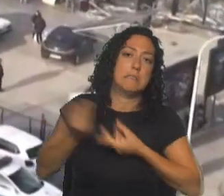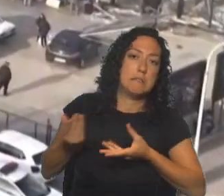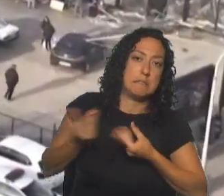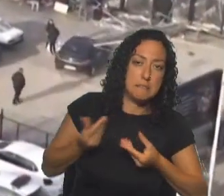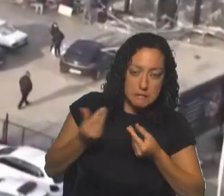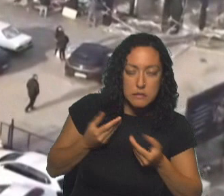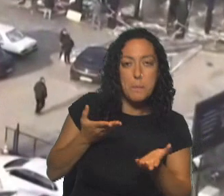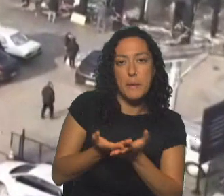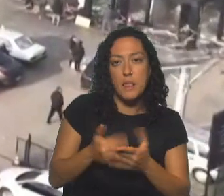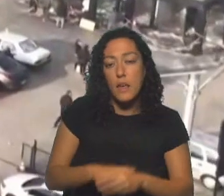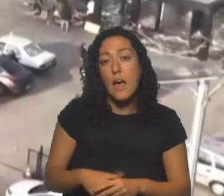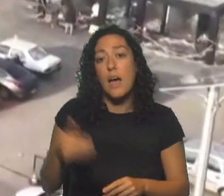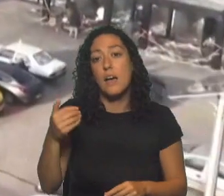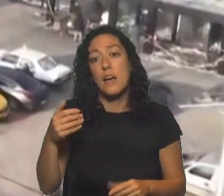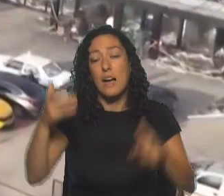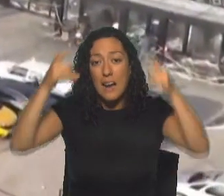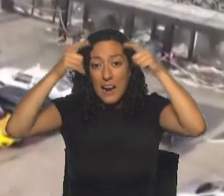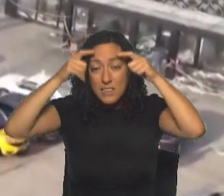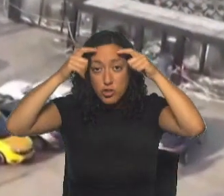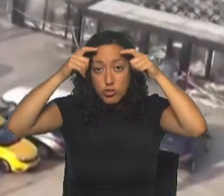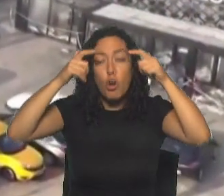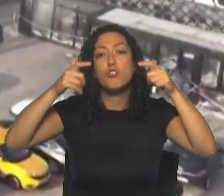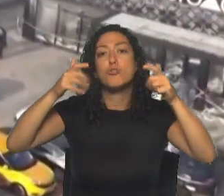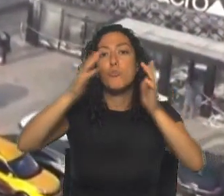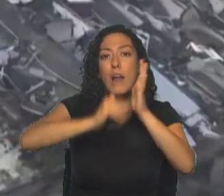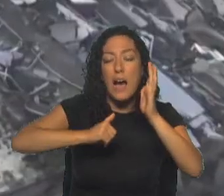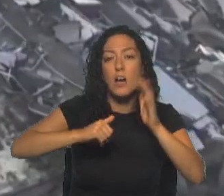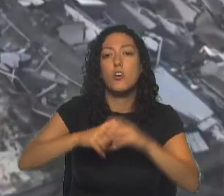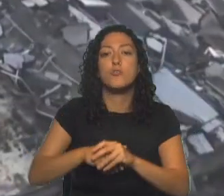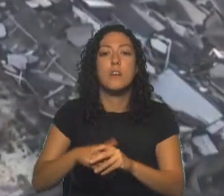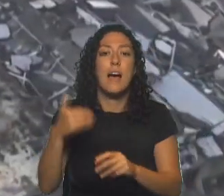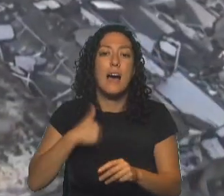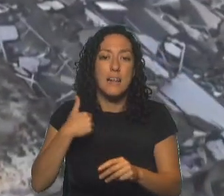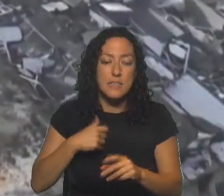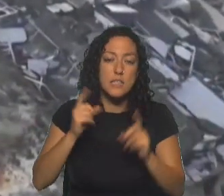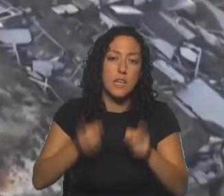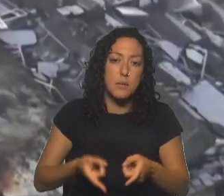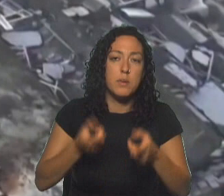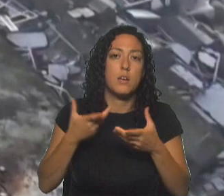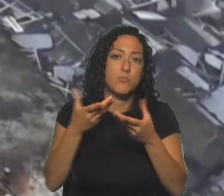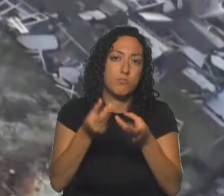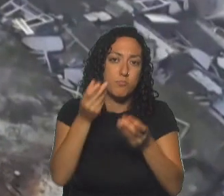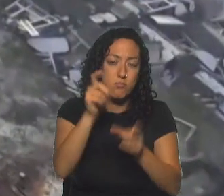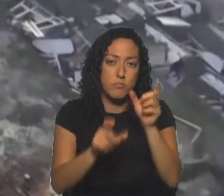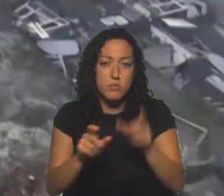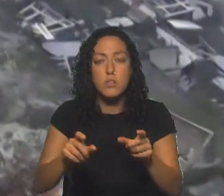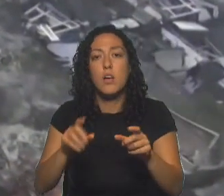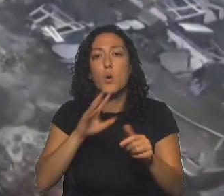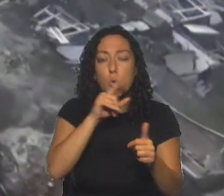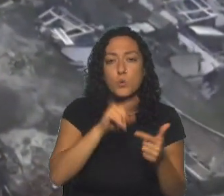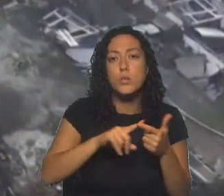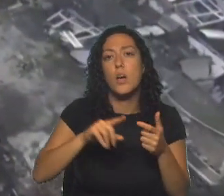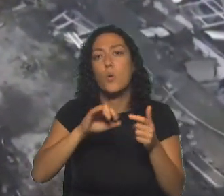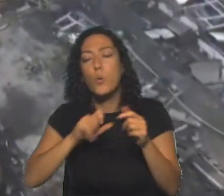Desde Argentina, Cascos Blancos dispuso el ofrecimiento de asistencia humanitaria. Por otra parte, Rusia, Kuwait,